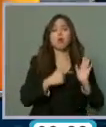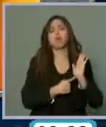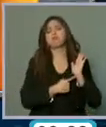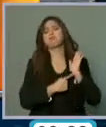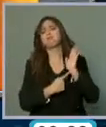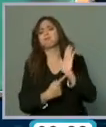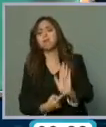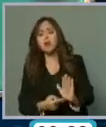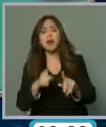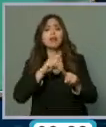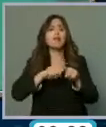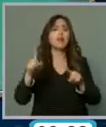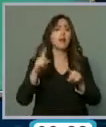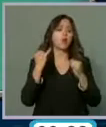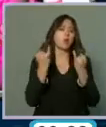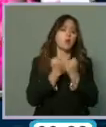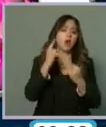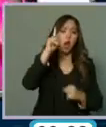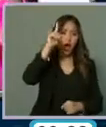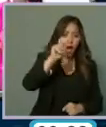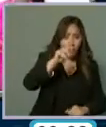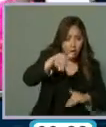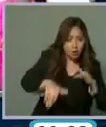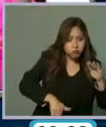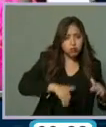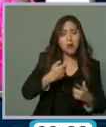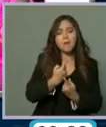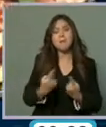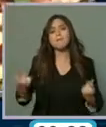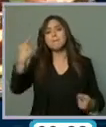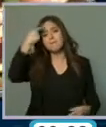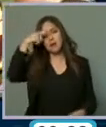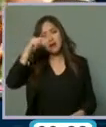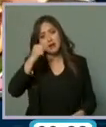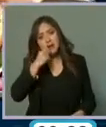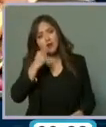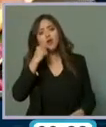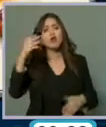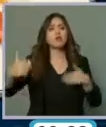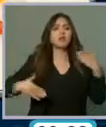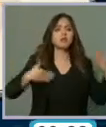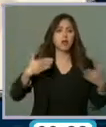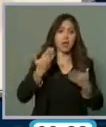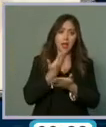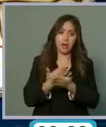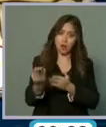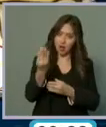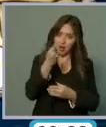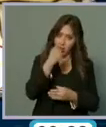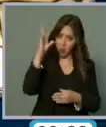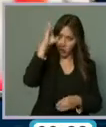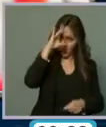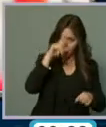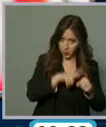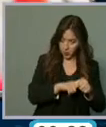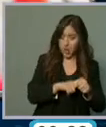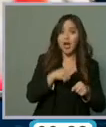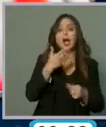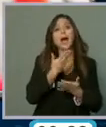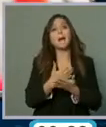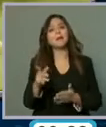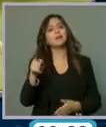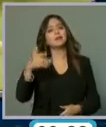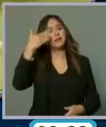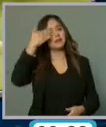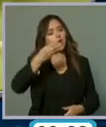supuesto, pues todas las cuestiones acuáticas, los niños, la diversión, pero también esta parte cultural. Y la comida, bueno, ya saben, lo de siempre. Ahora también hay